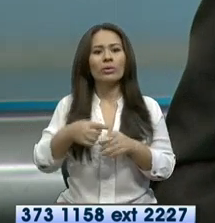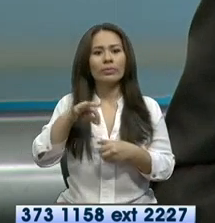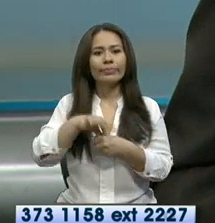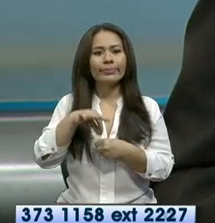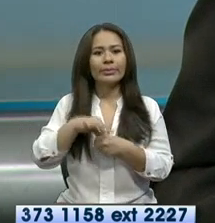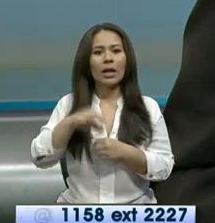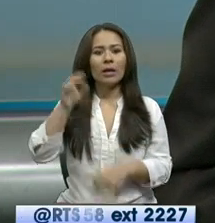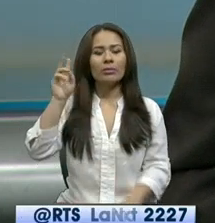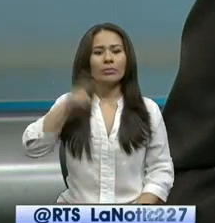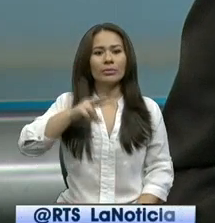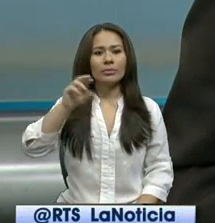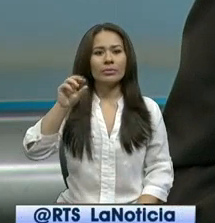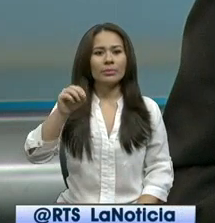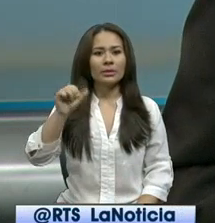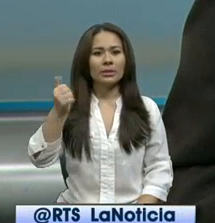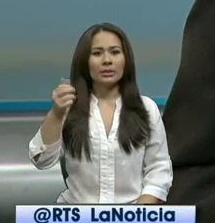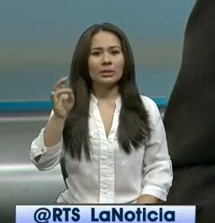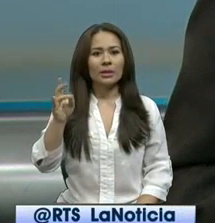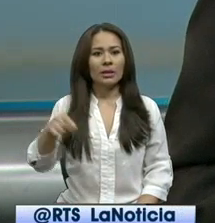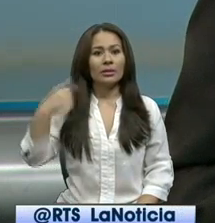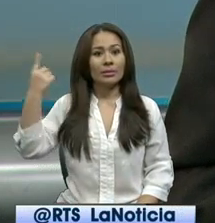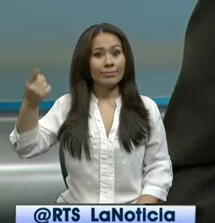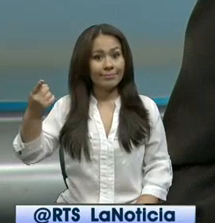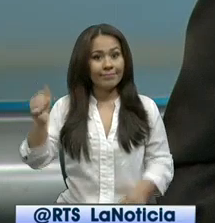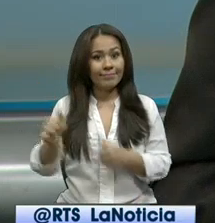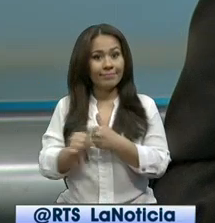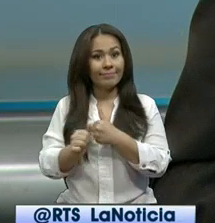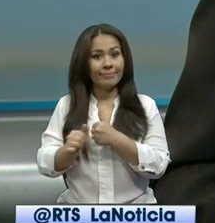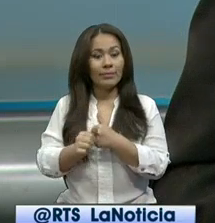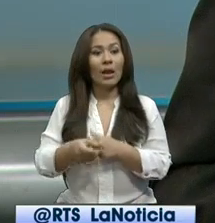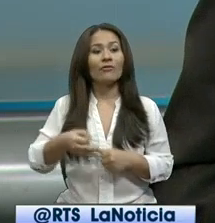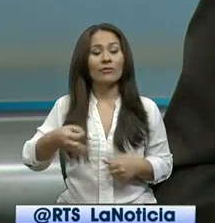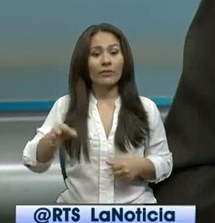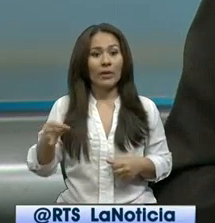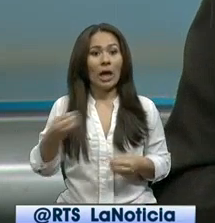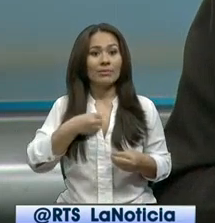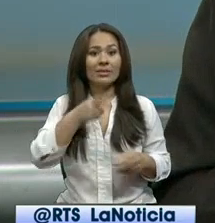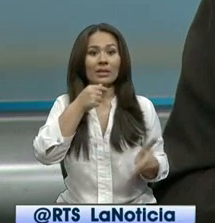de febrero del año venidero 2017. El titular del